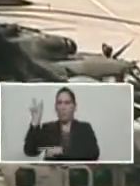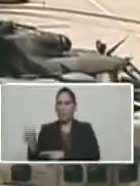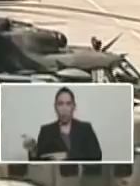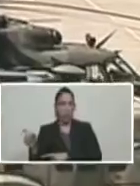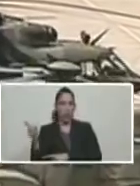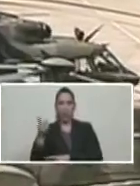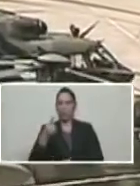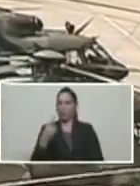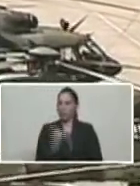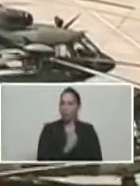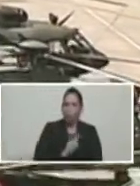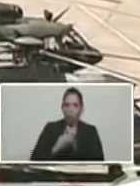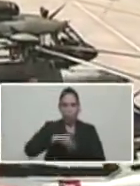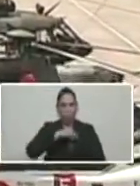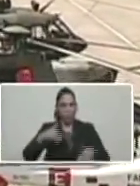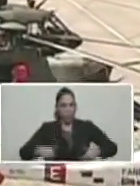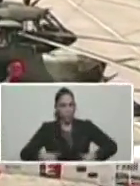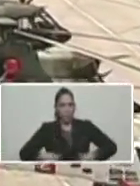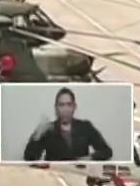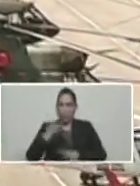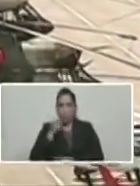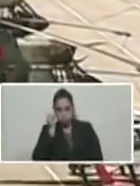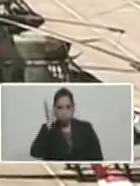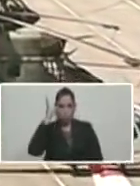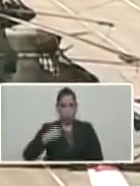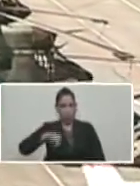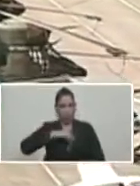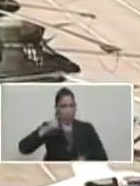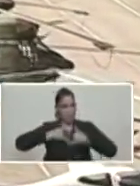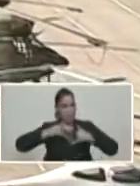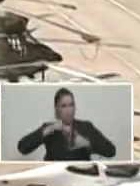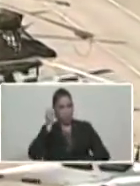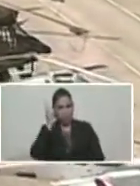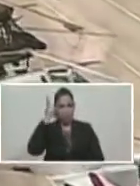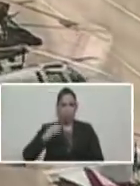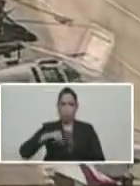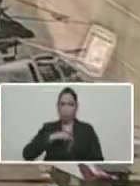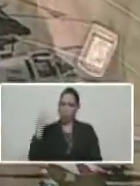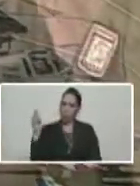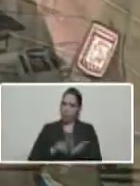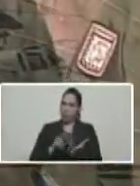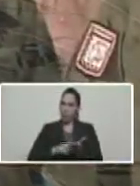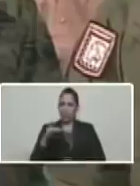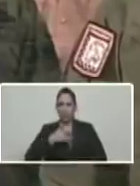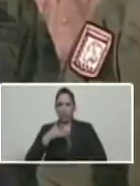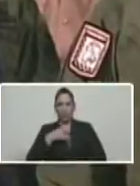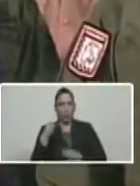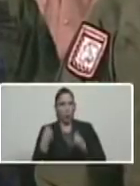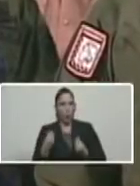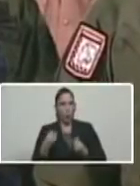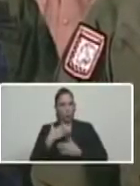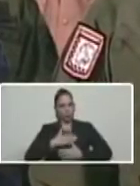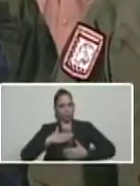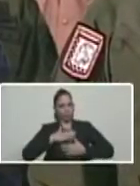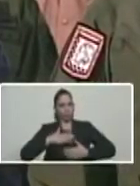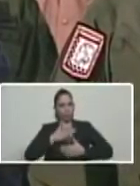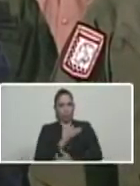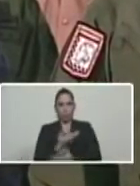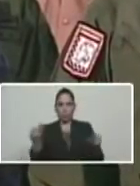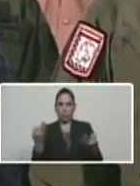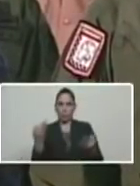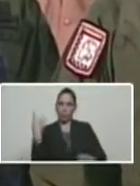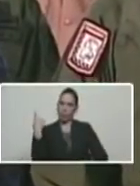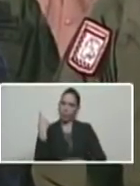Solo de nuestro esfuerzo, solo de nuestras capacidades, para nosotros de verdad sentirnos satisfechos del